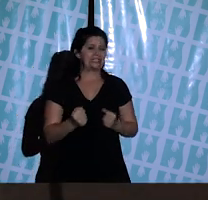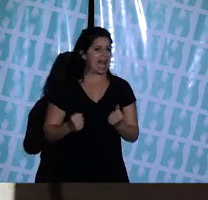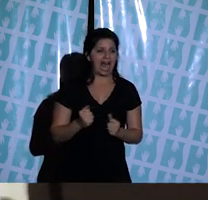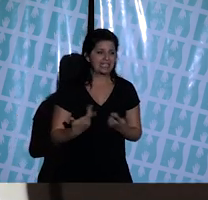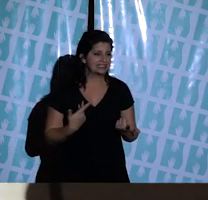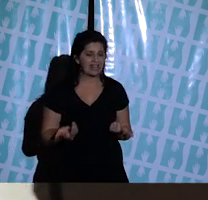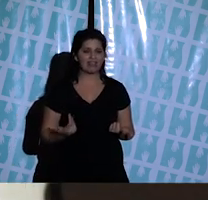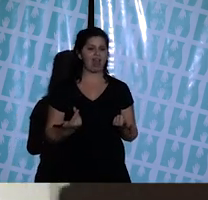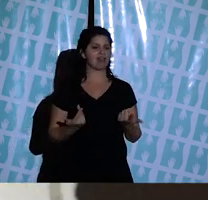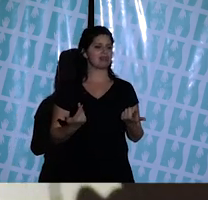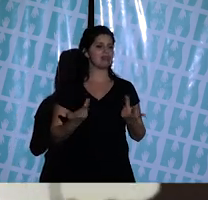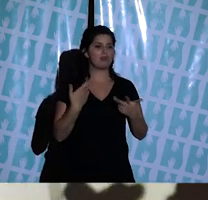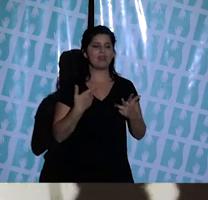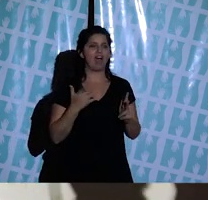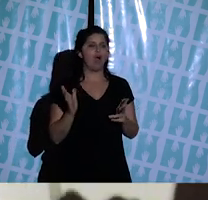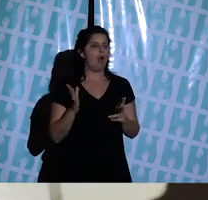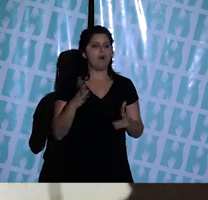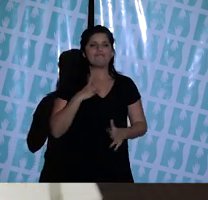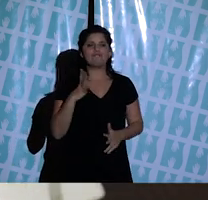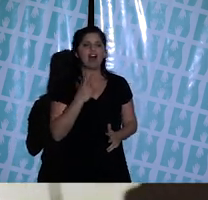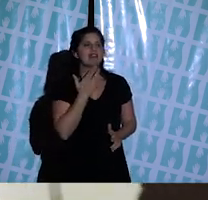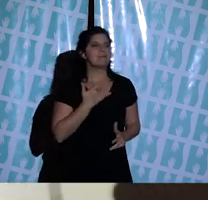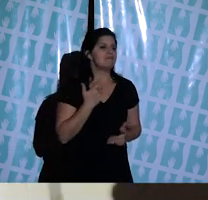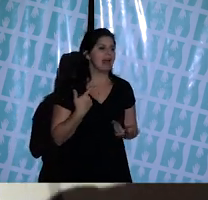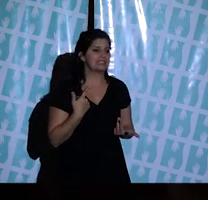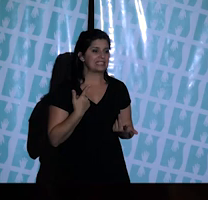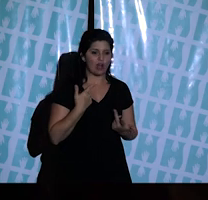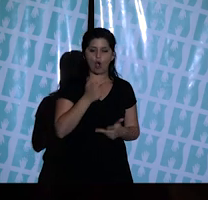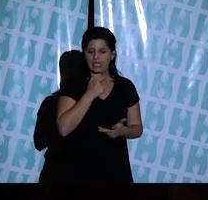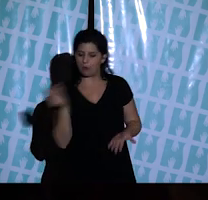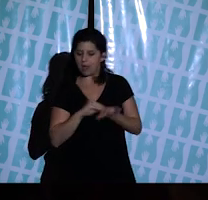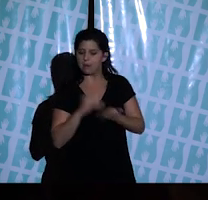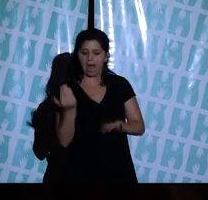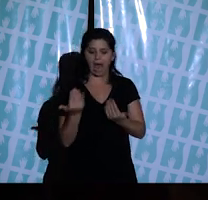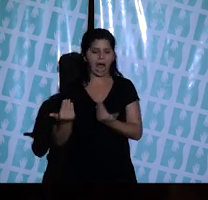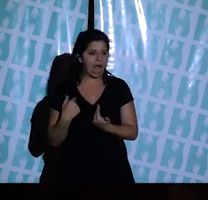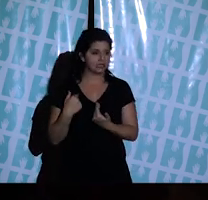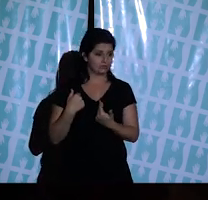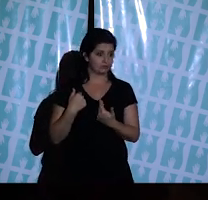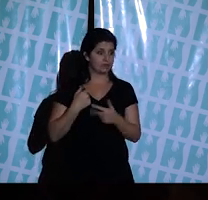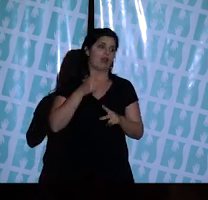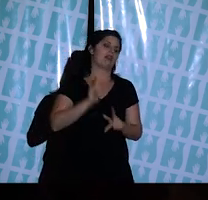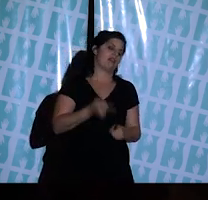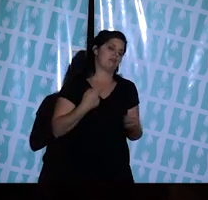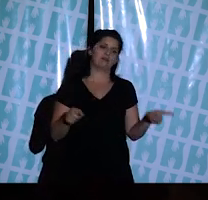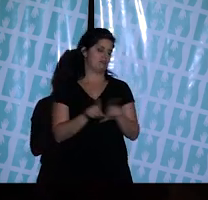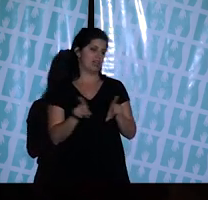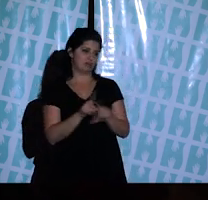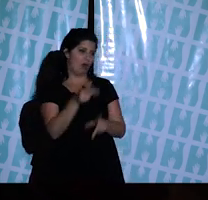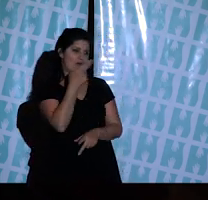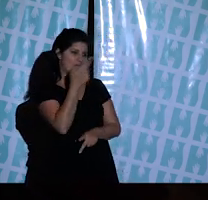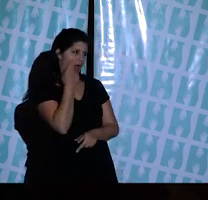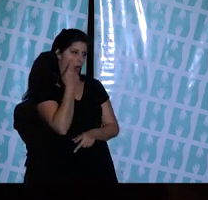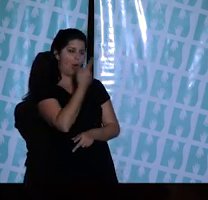que significa falta de placer, incluso ganas de consumir, pero eso se va a dar después. Y el que fuma lo conoce en toda